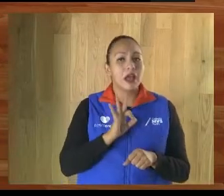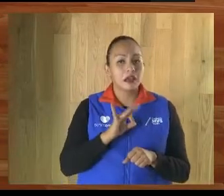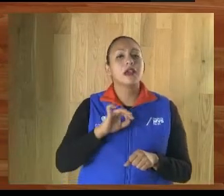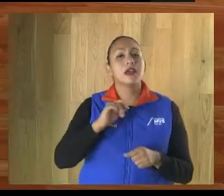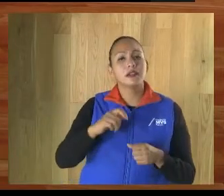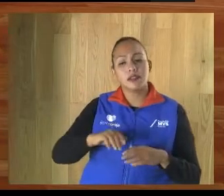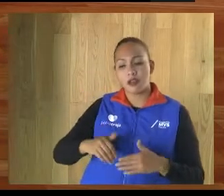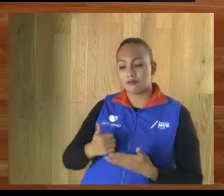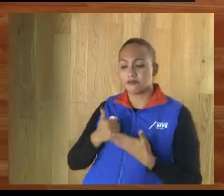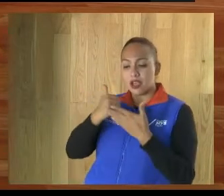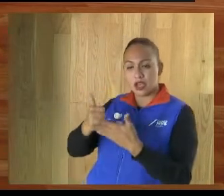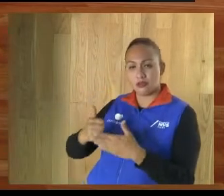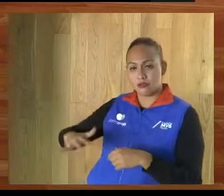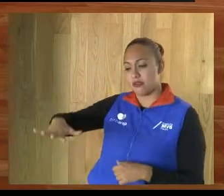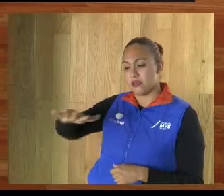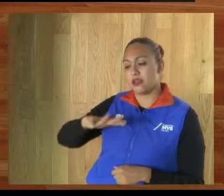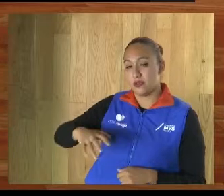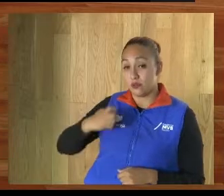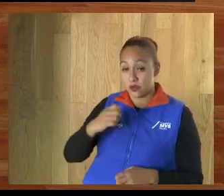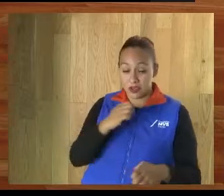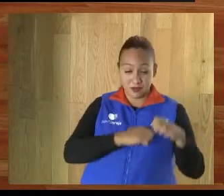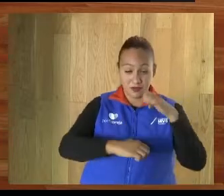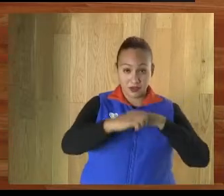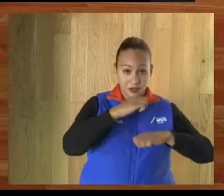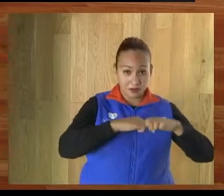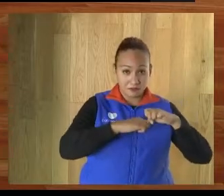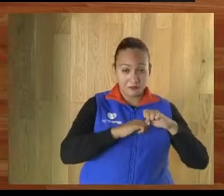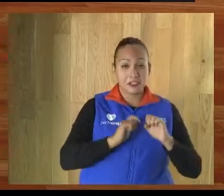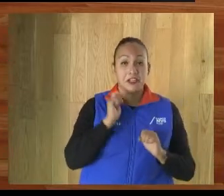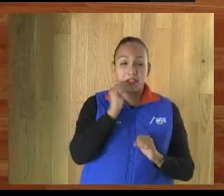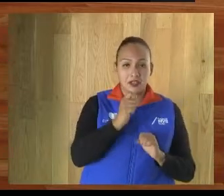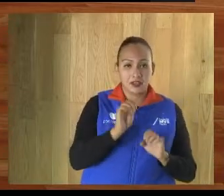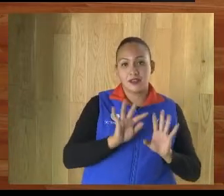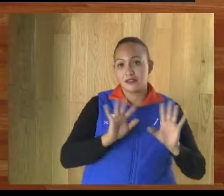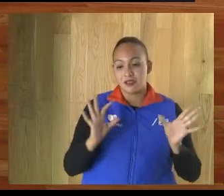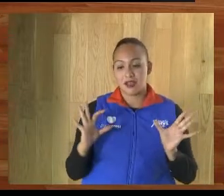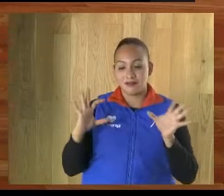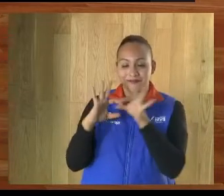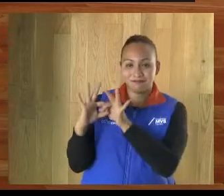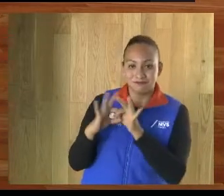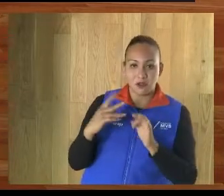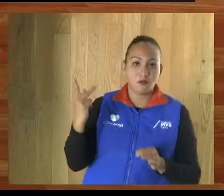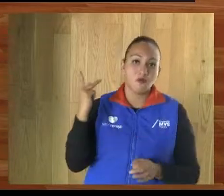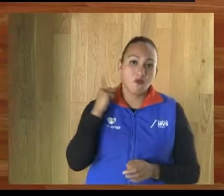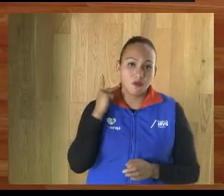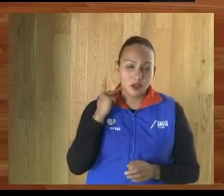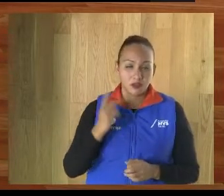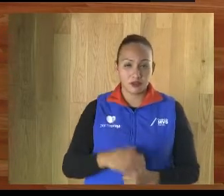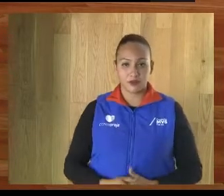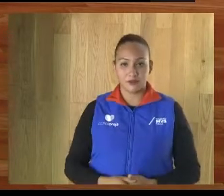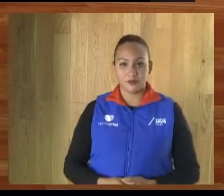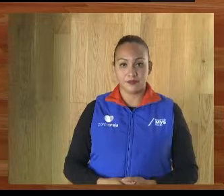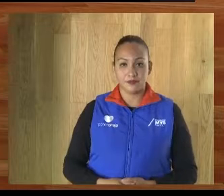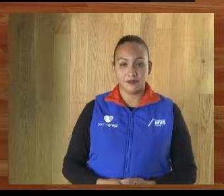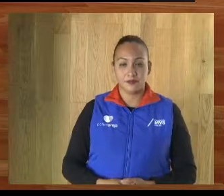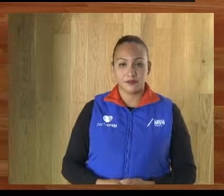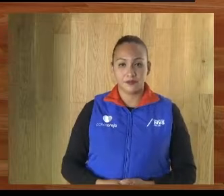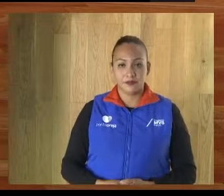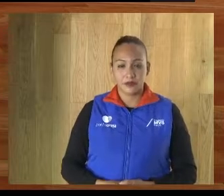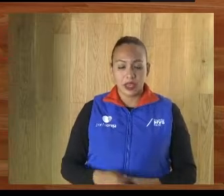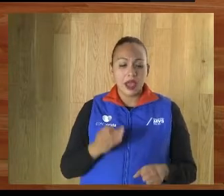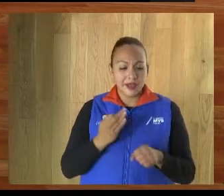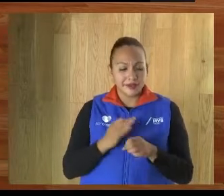sociedad. Por eso se habla de que consumir es un acto político. Es un acto político. Y en todo este